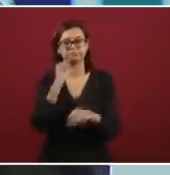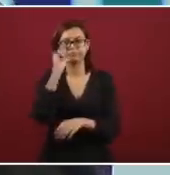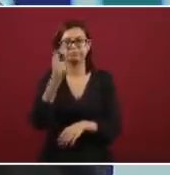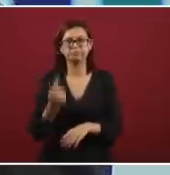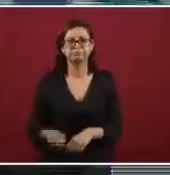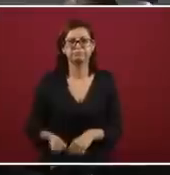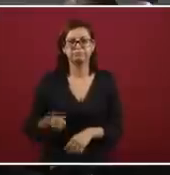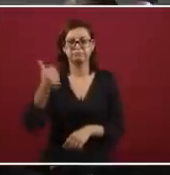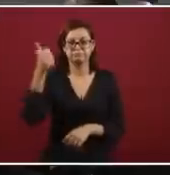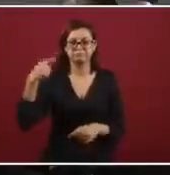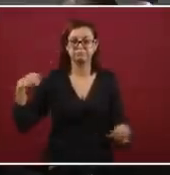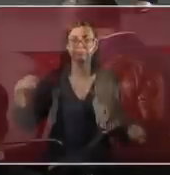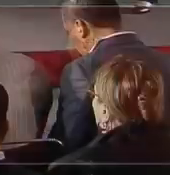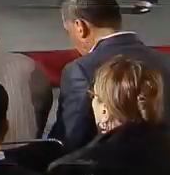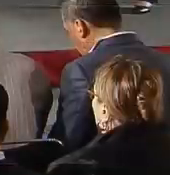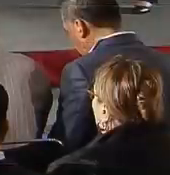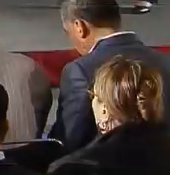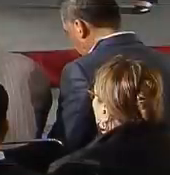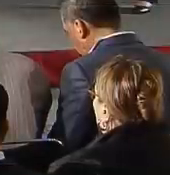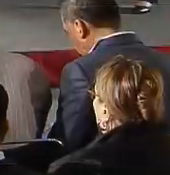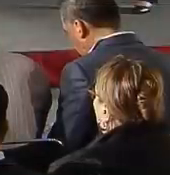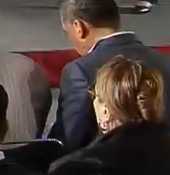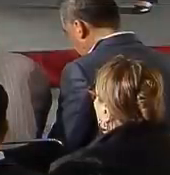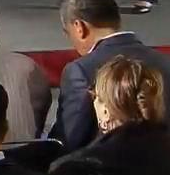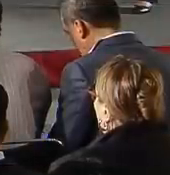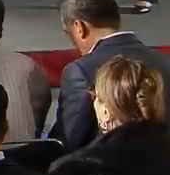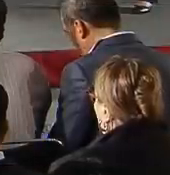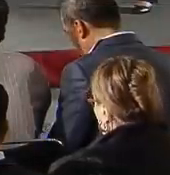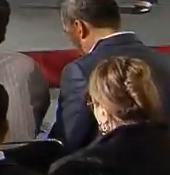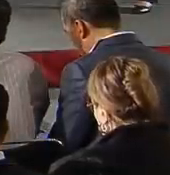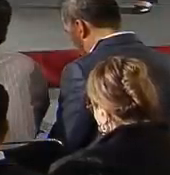los últimos 15 años. Es decir, nos veníamos comiendo